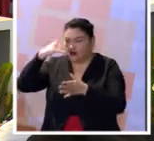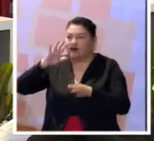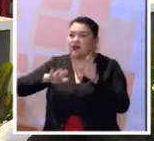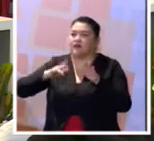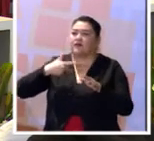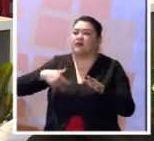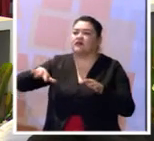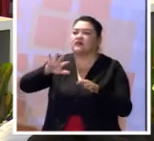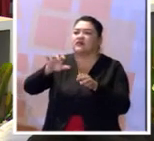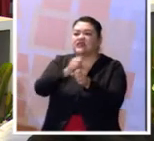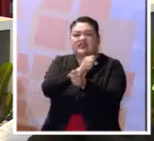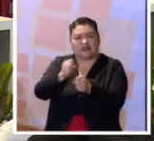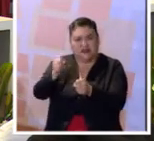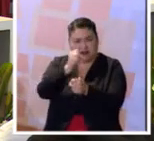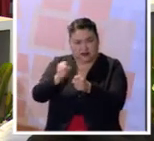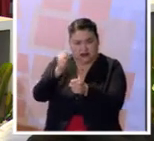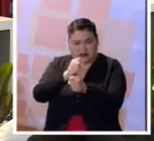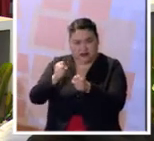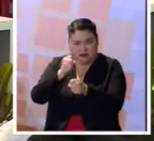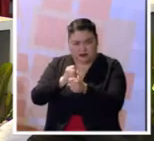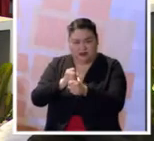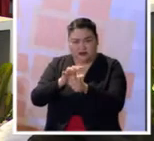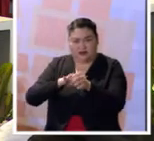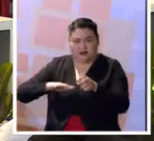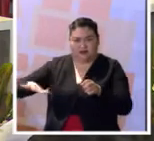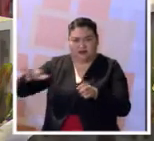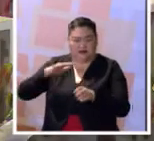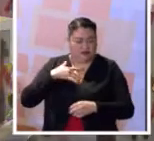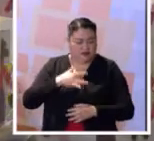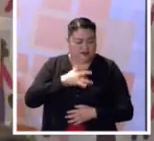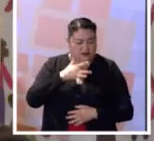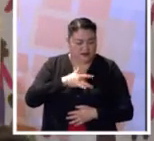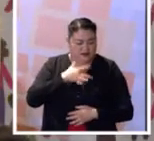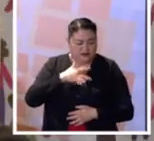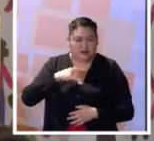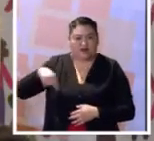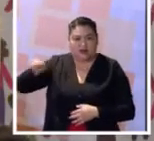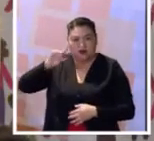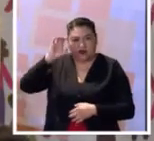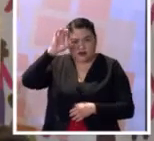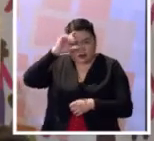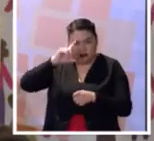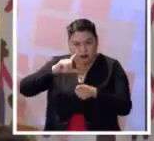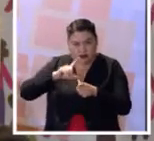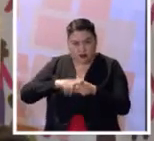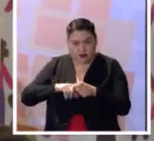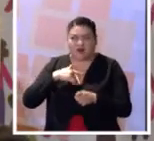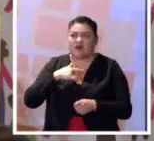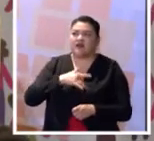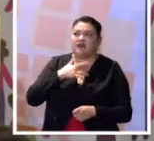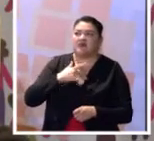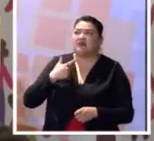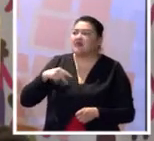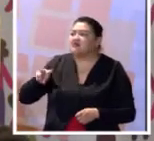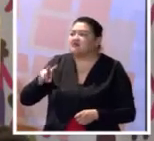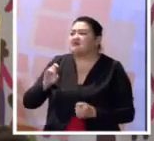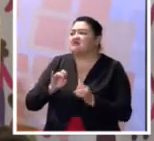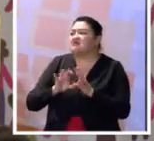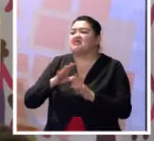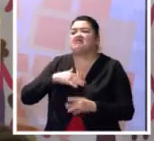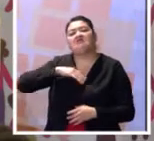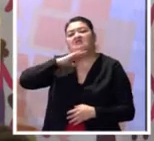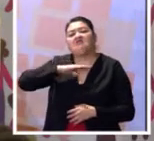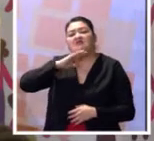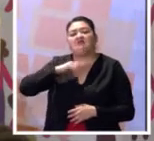violencia, digamos, por supuesto responden a cuestiones culturales, están normalizados, invisibilizados, y